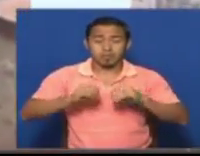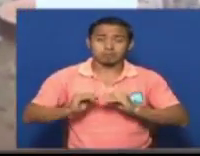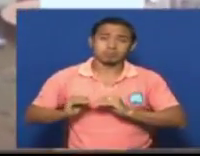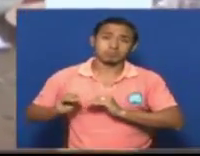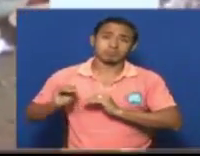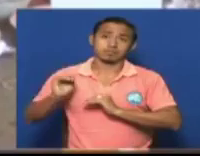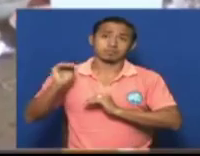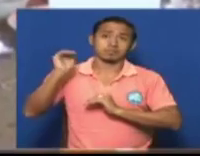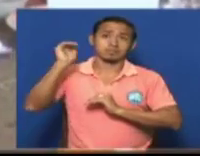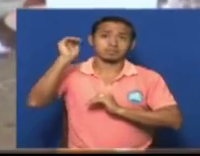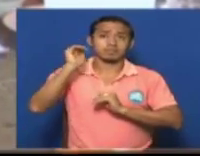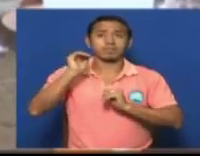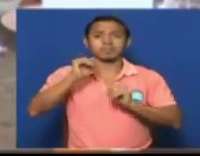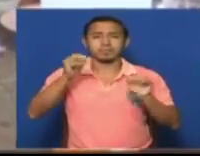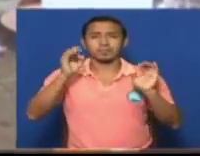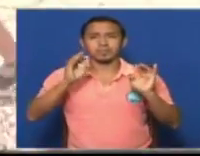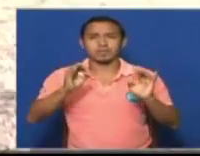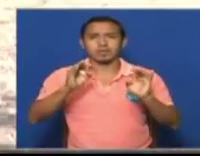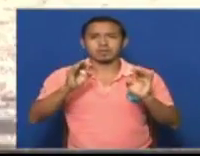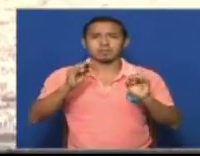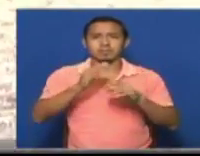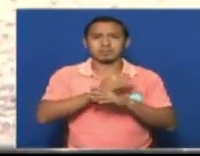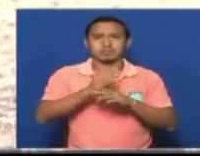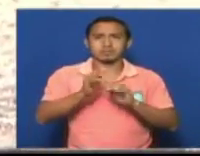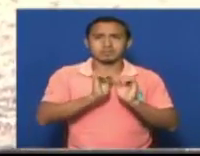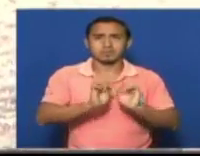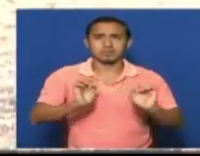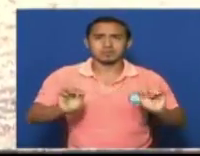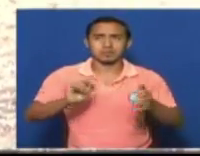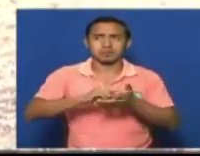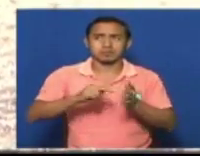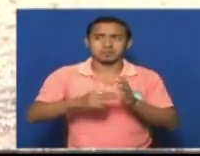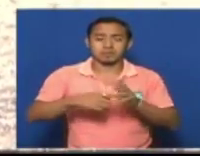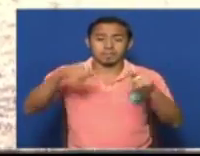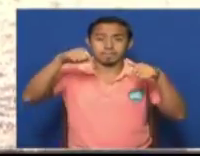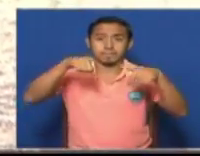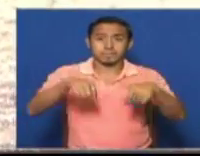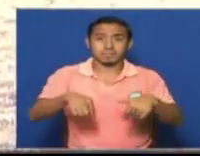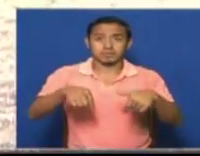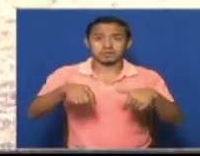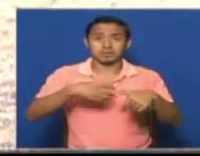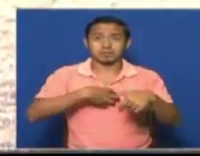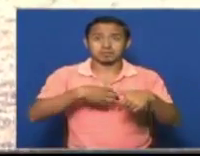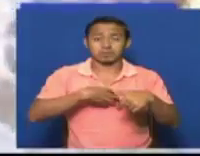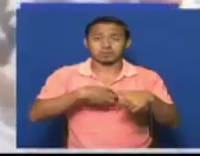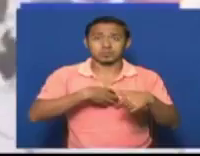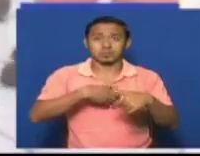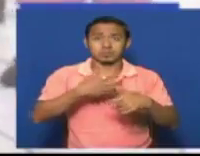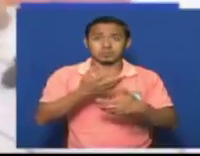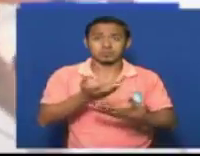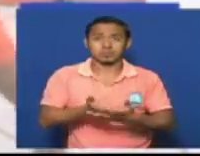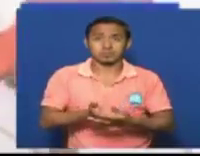promueva su bienestar pues los niños son el presente y el futuro del mundo